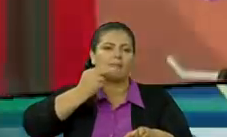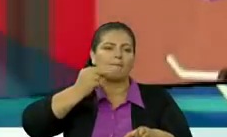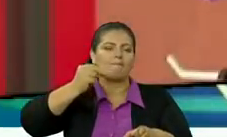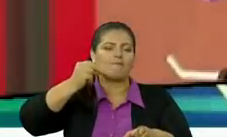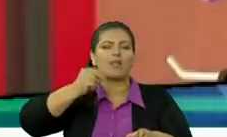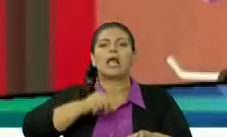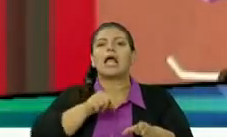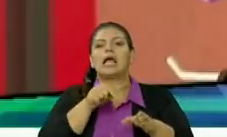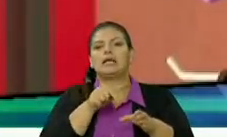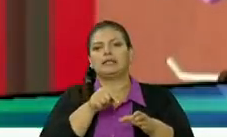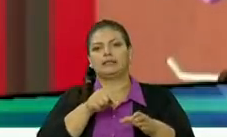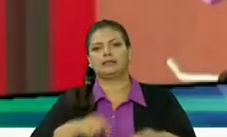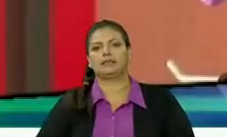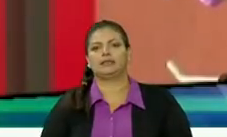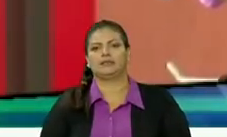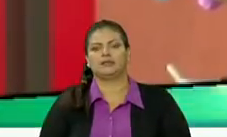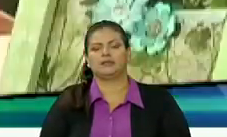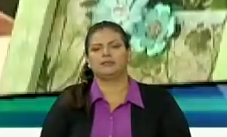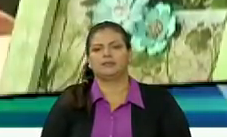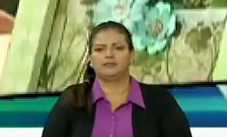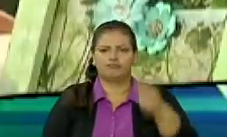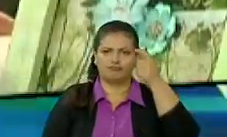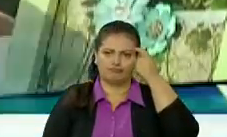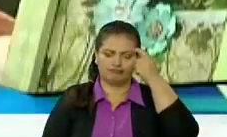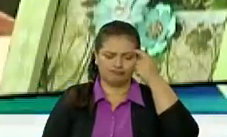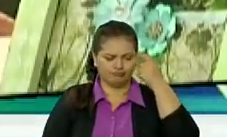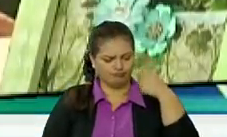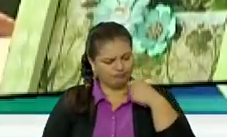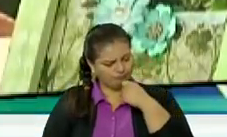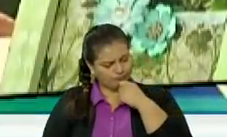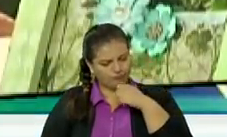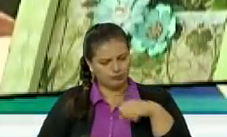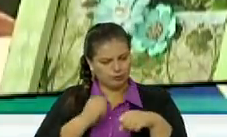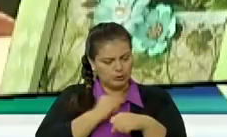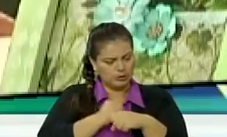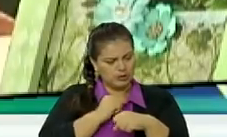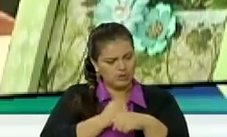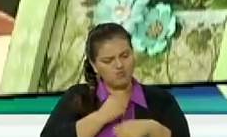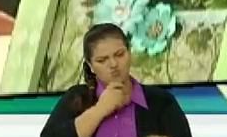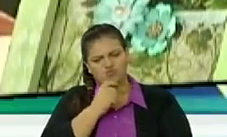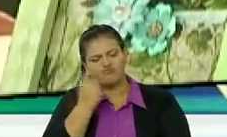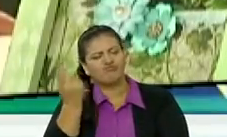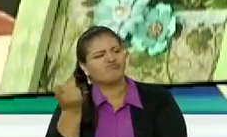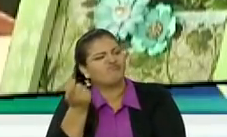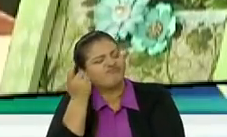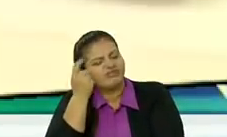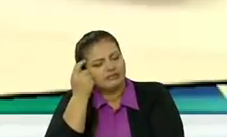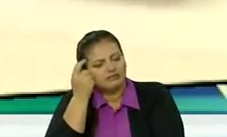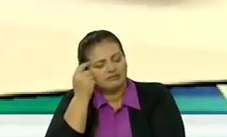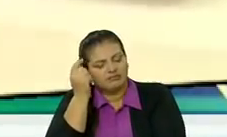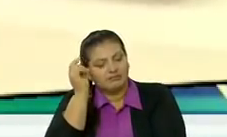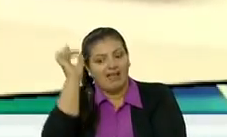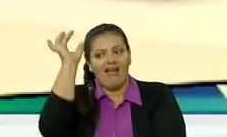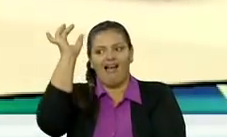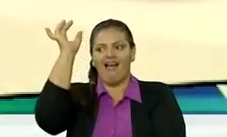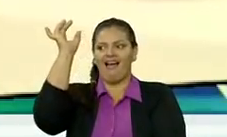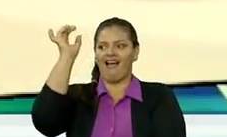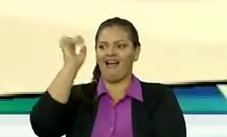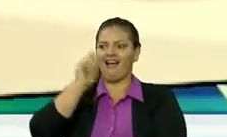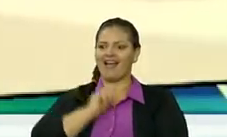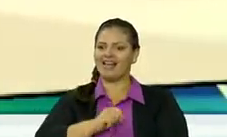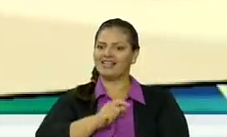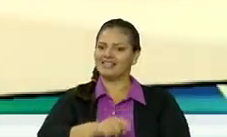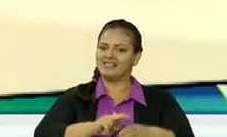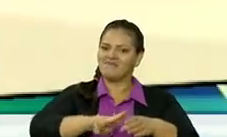cliente, marketing empresarial, y a base de eso vine, nació mi desarrollo en este producto.